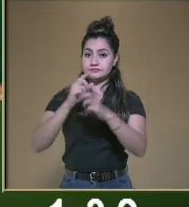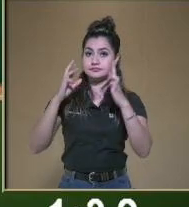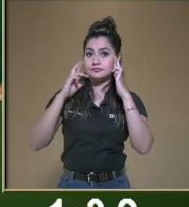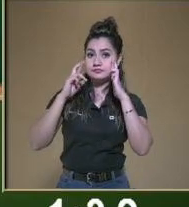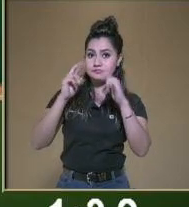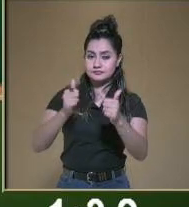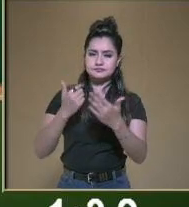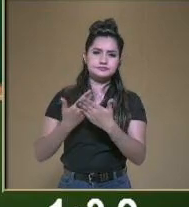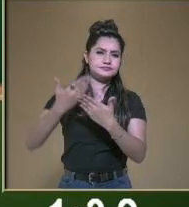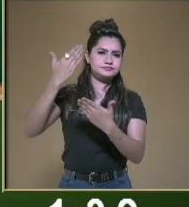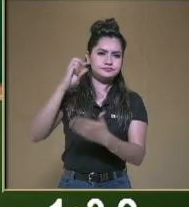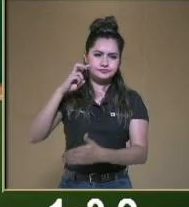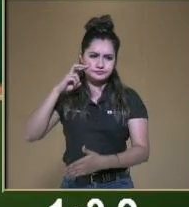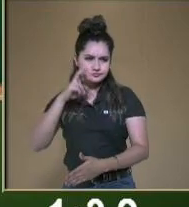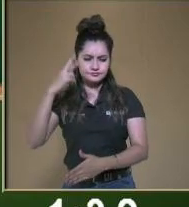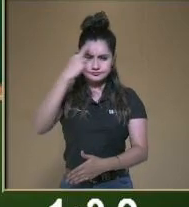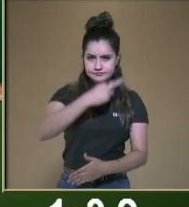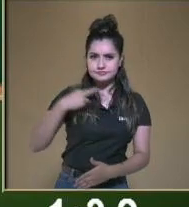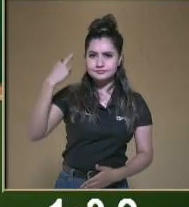lugares donde vivir y